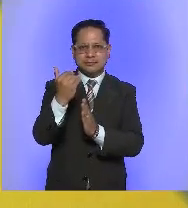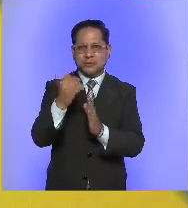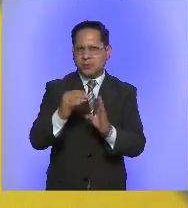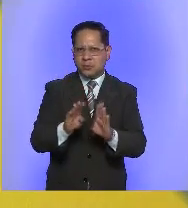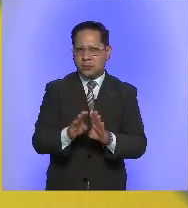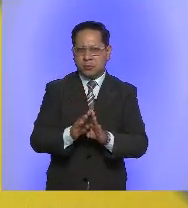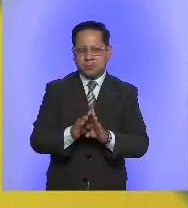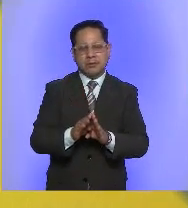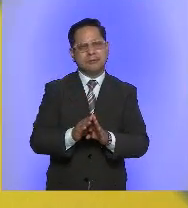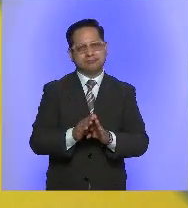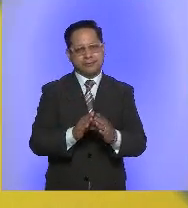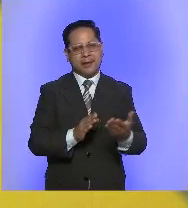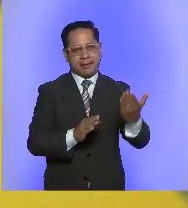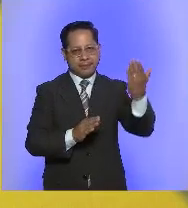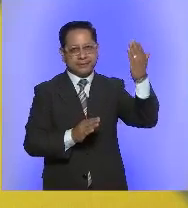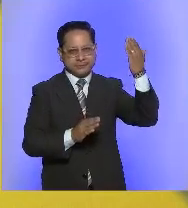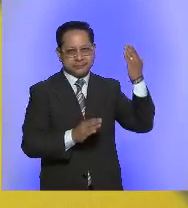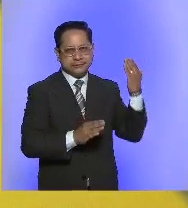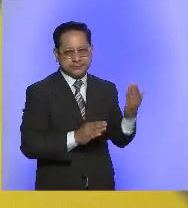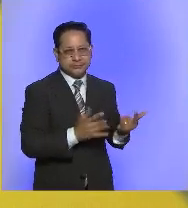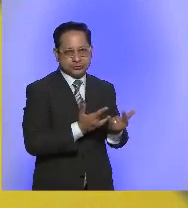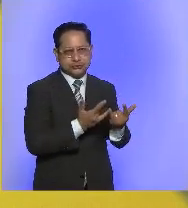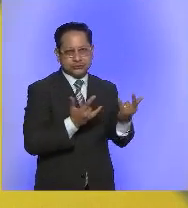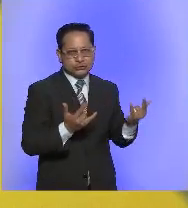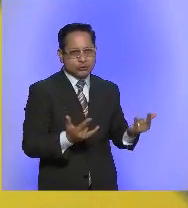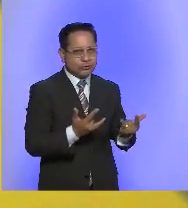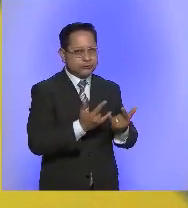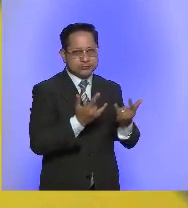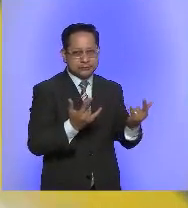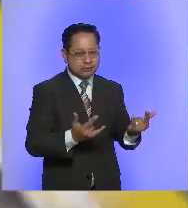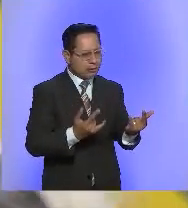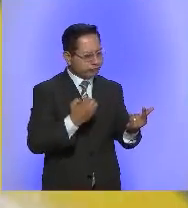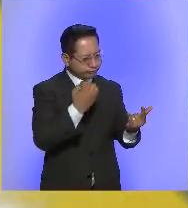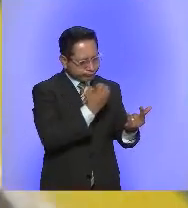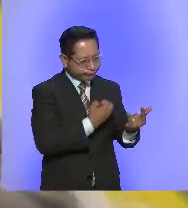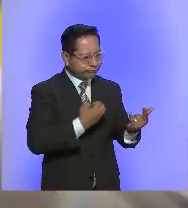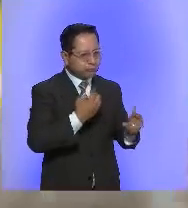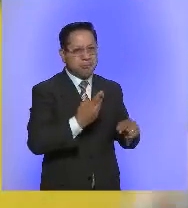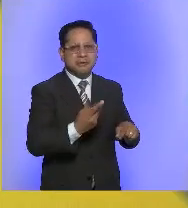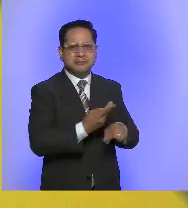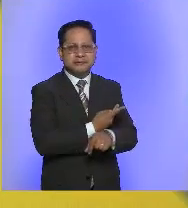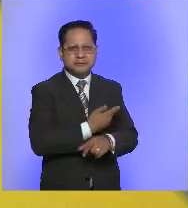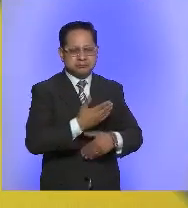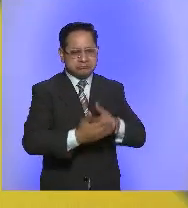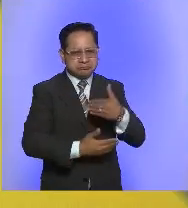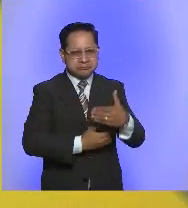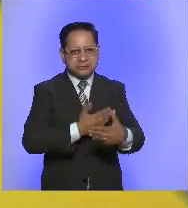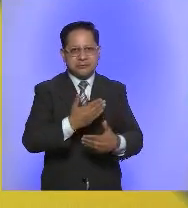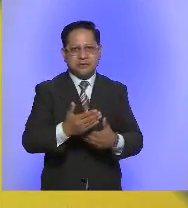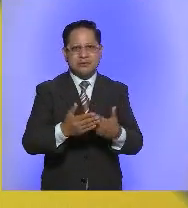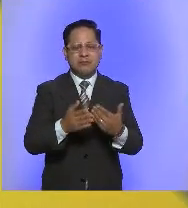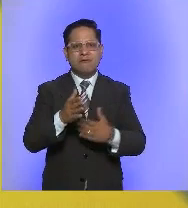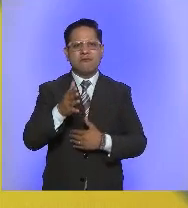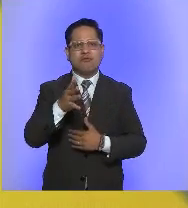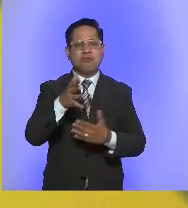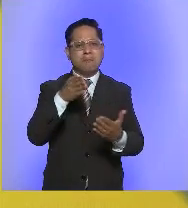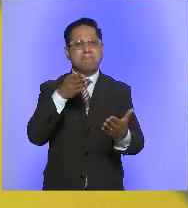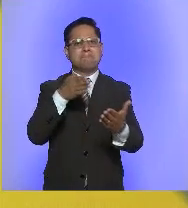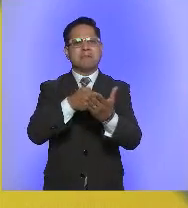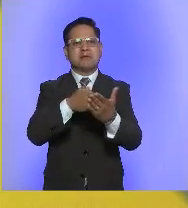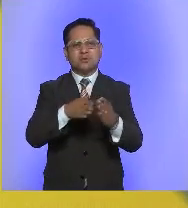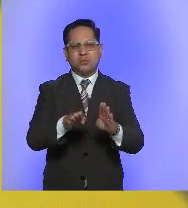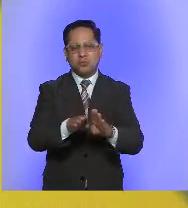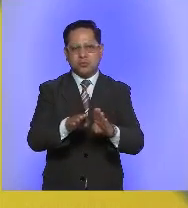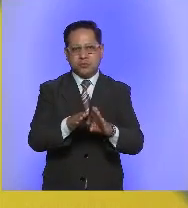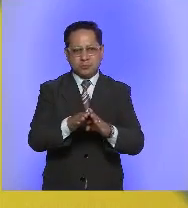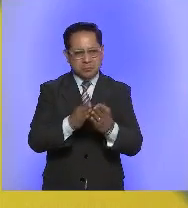ciertos retos. Y entre ellos, ¿cuáles son los principales retos que tenemos como autoridades electorales? En primer lugar,